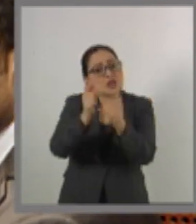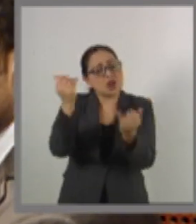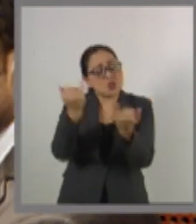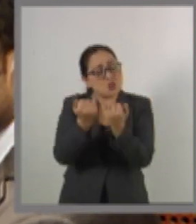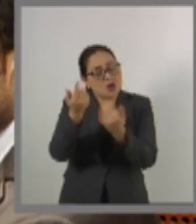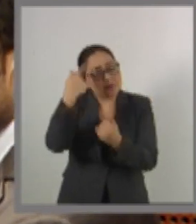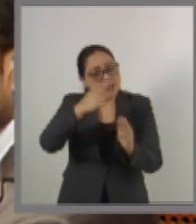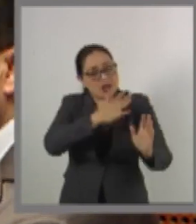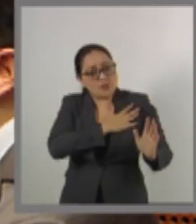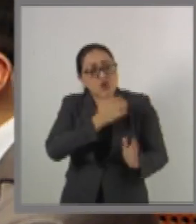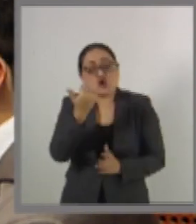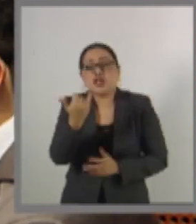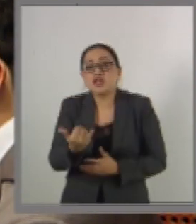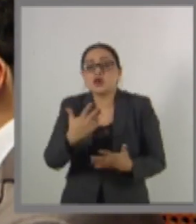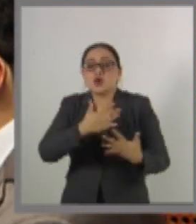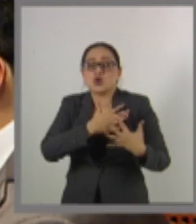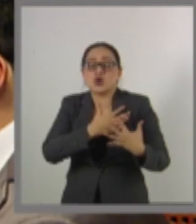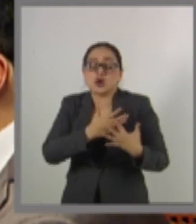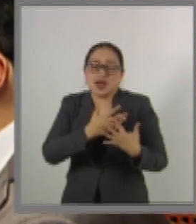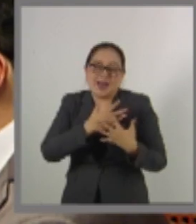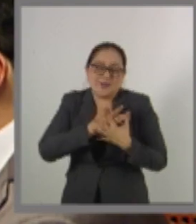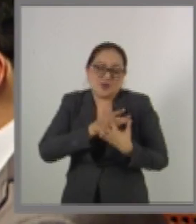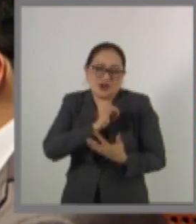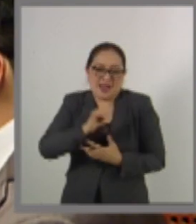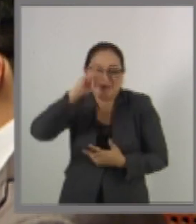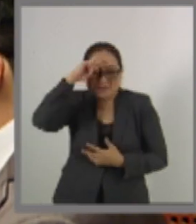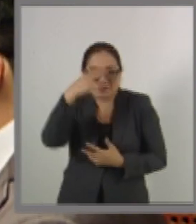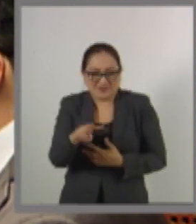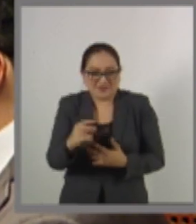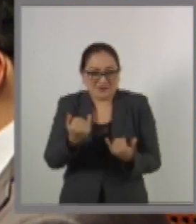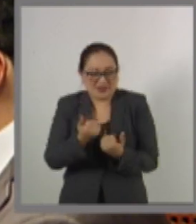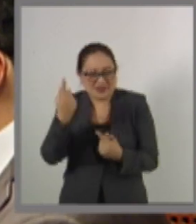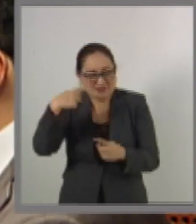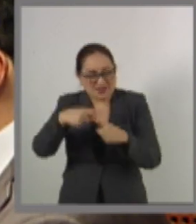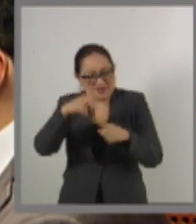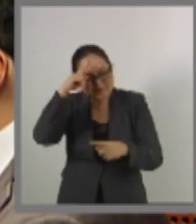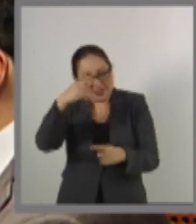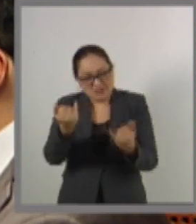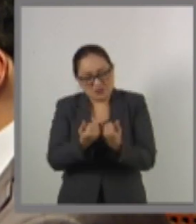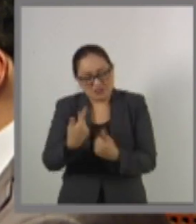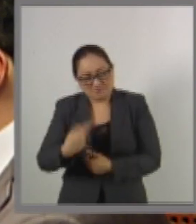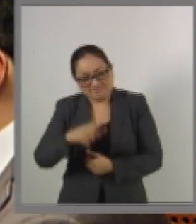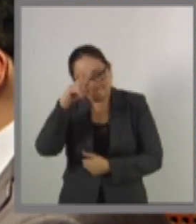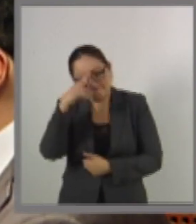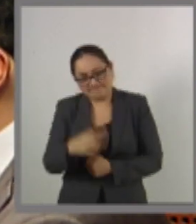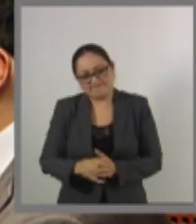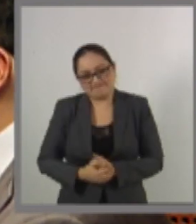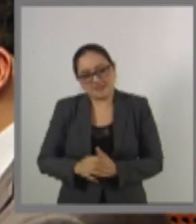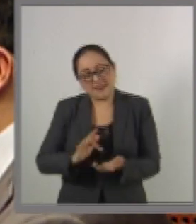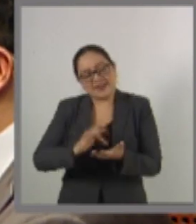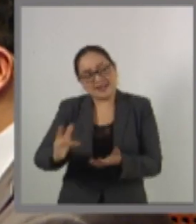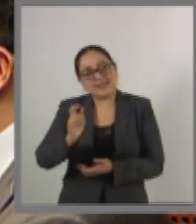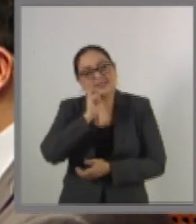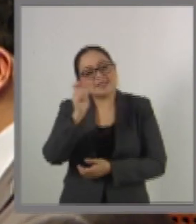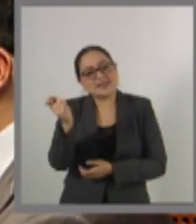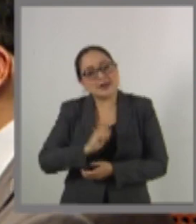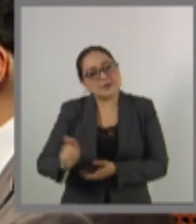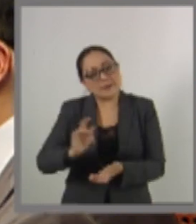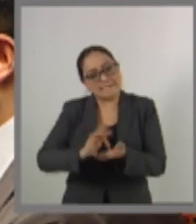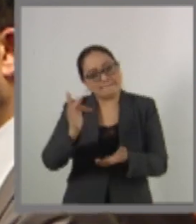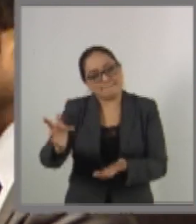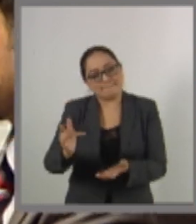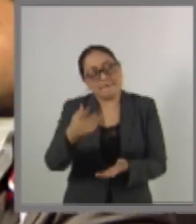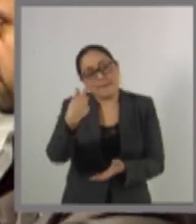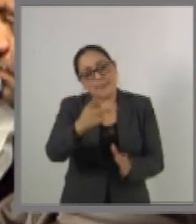y de compromiso por México y por nuestro país. Gracias por tu amistad, gracias por